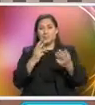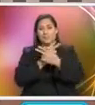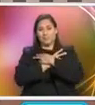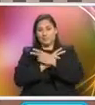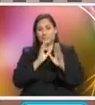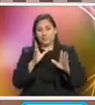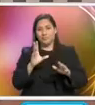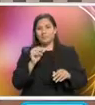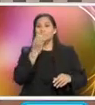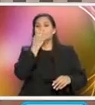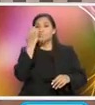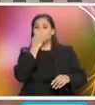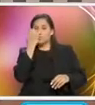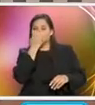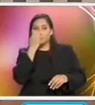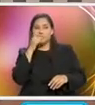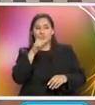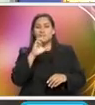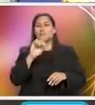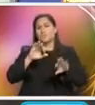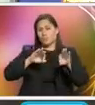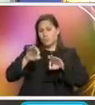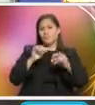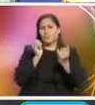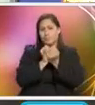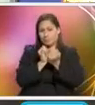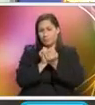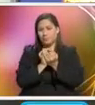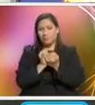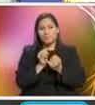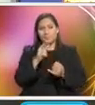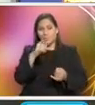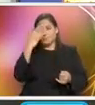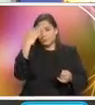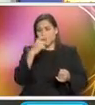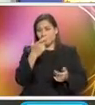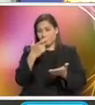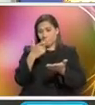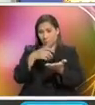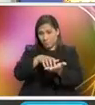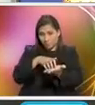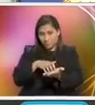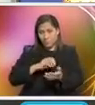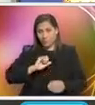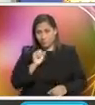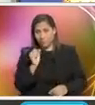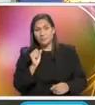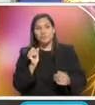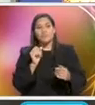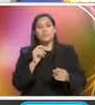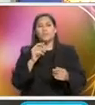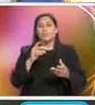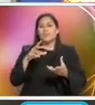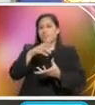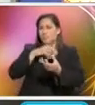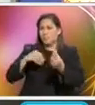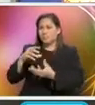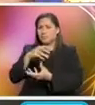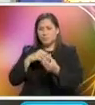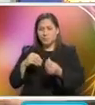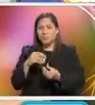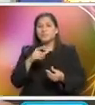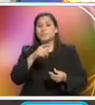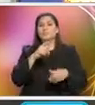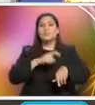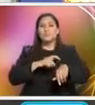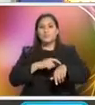pero a lo mejor rondas escolares o laborales también, ¿sí? ¿No? Entonces te ahorras dinero, pues hasta menos convives, es más fácil, pierdes